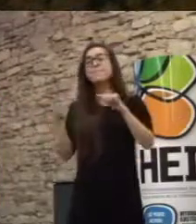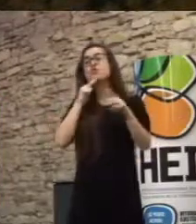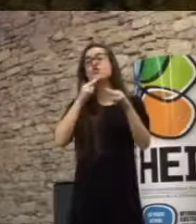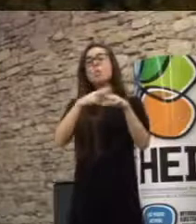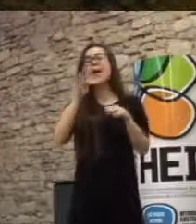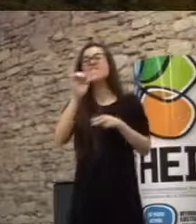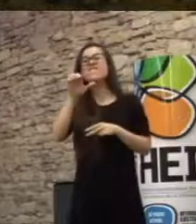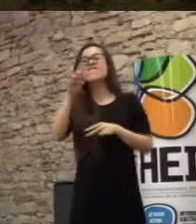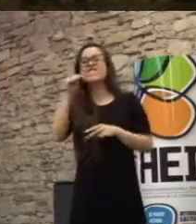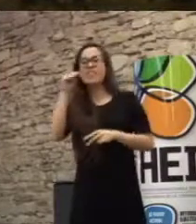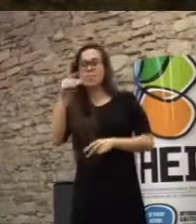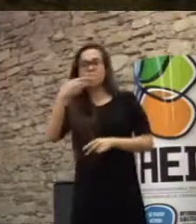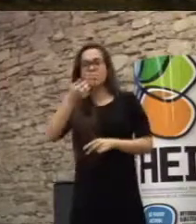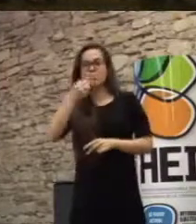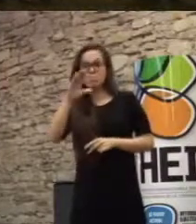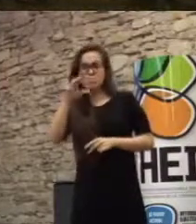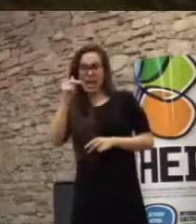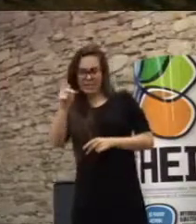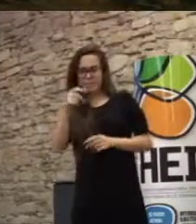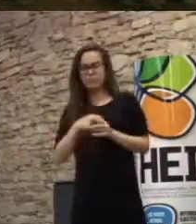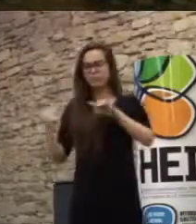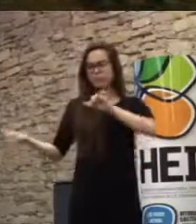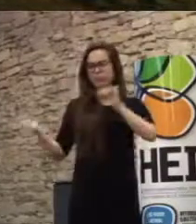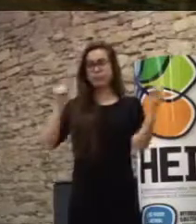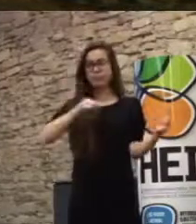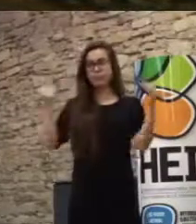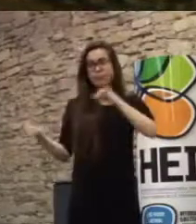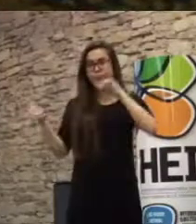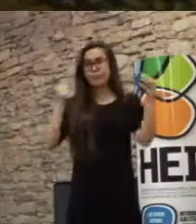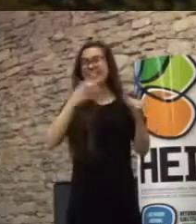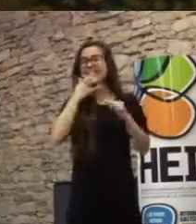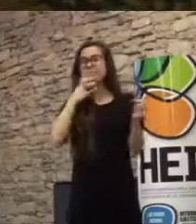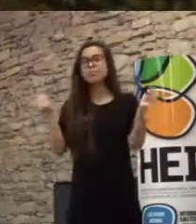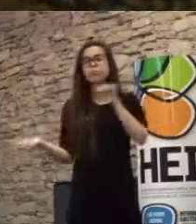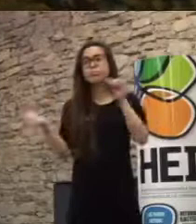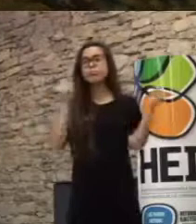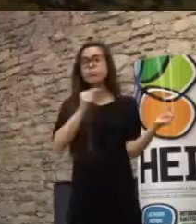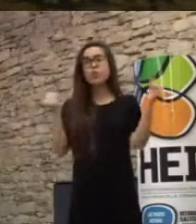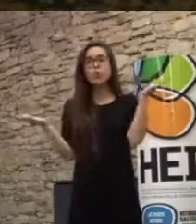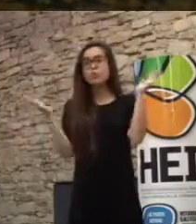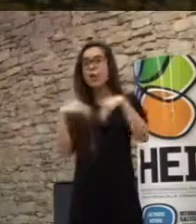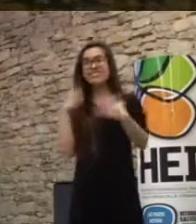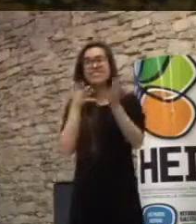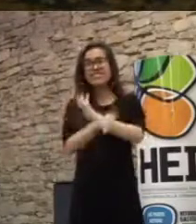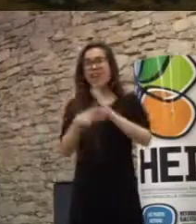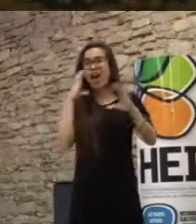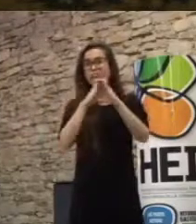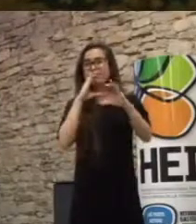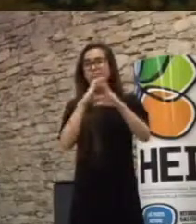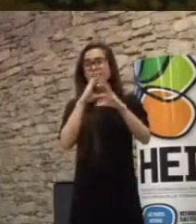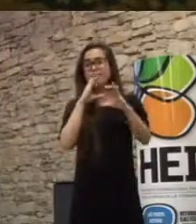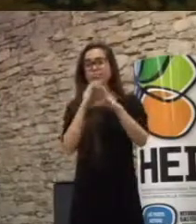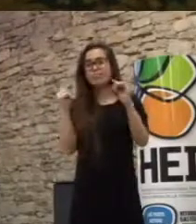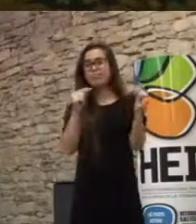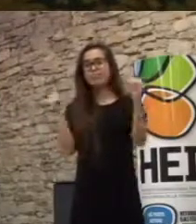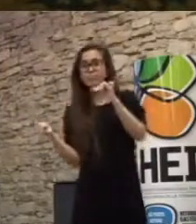o retroalimentación si no hay una retroalimentación no hay una comunicación por eso yo digo que a veces que los medios de comunicación están llamados una